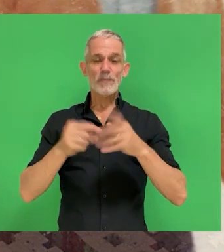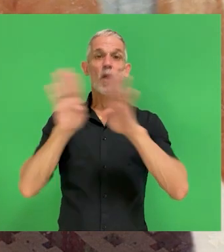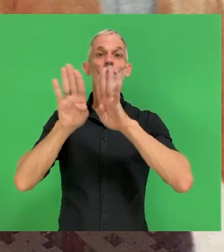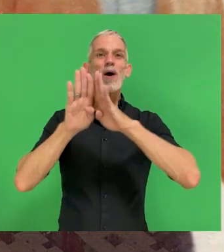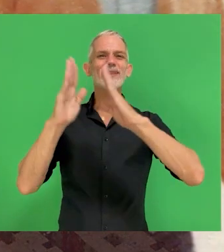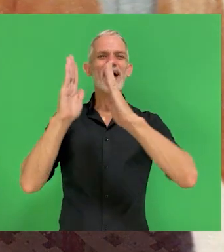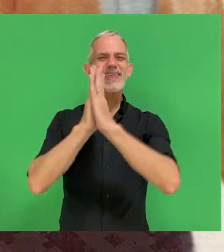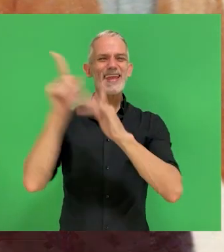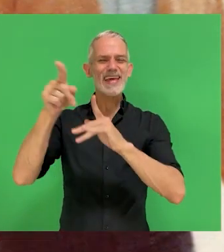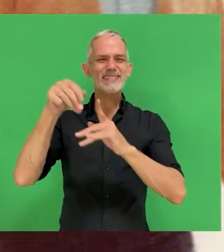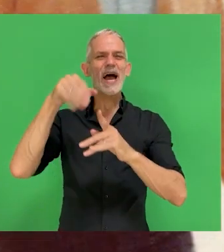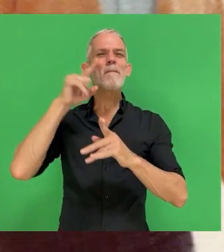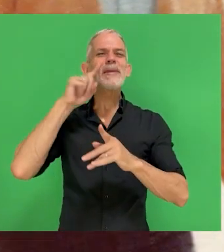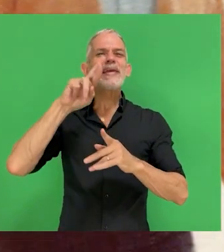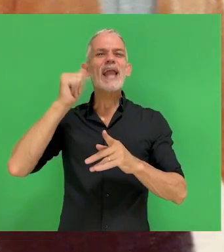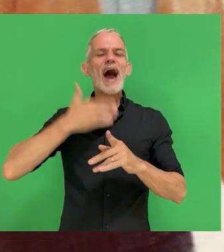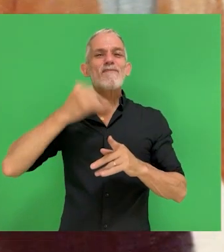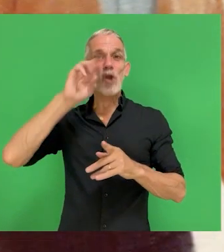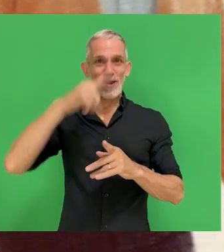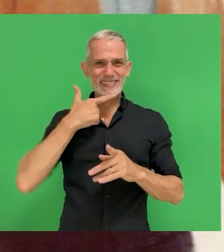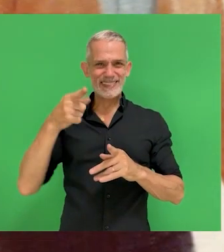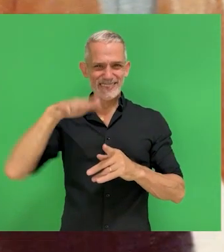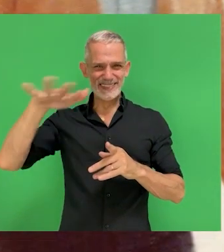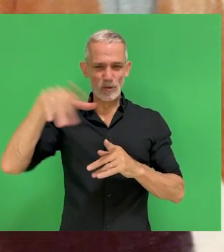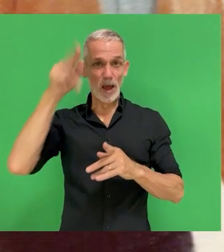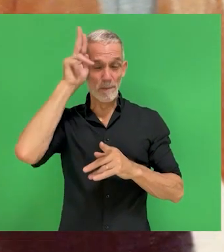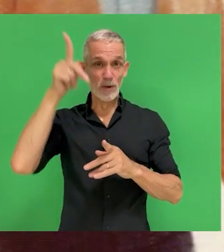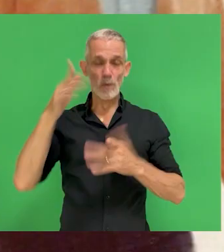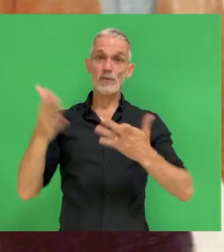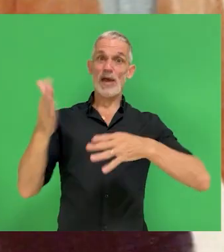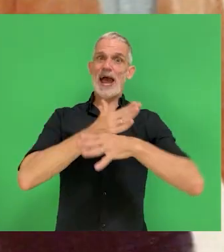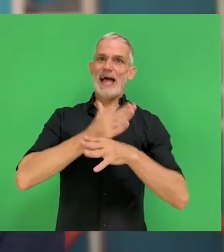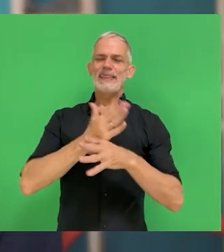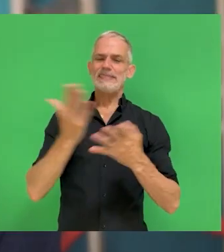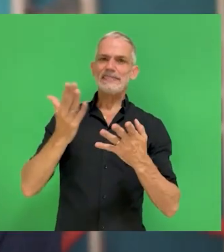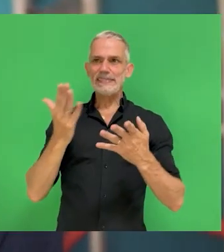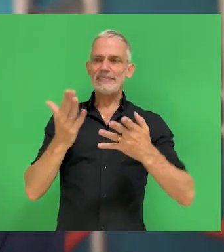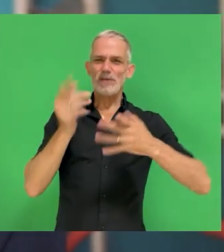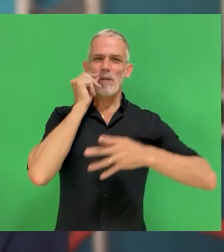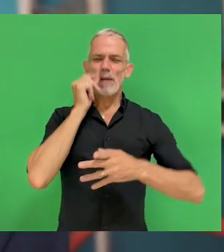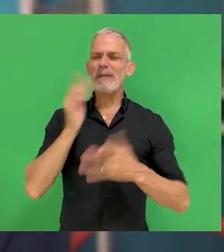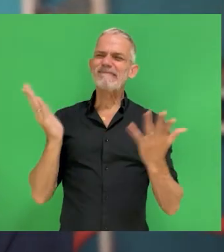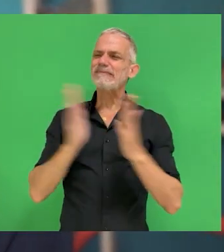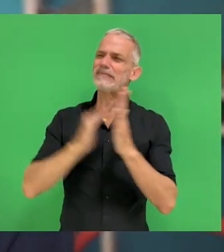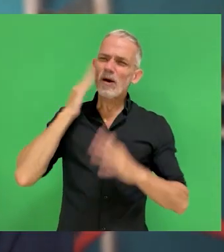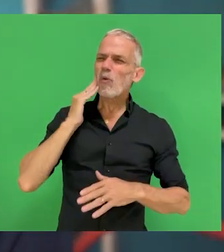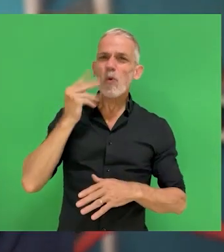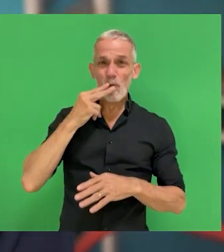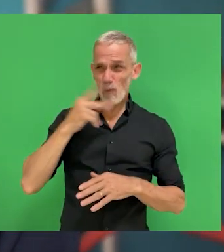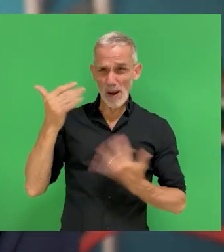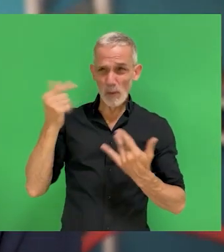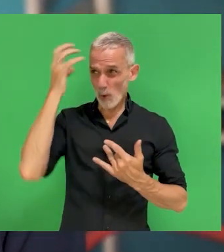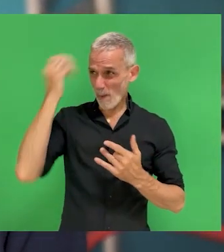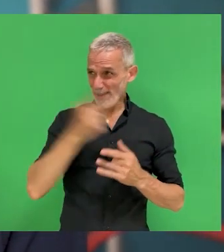la iglesia de Miraflores. Y antes de ir al lugar, como que mi papá pide un cigarrillo y va al baño a